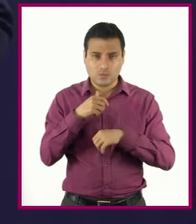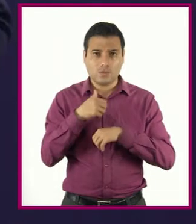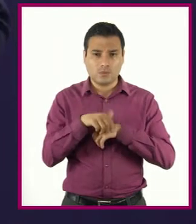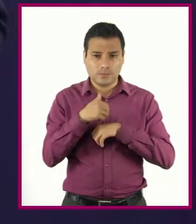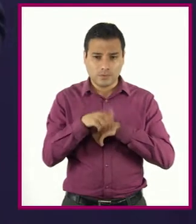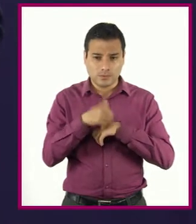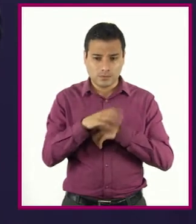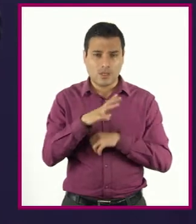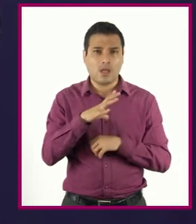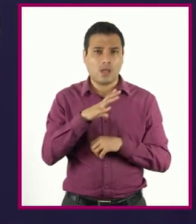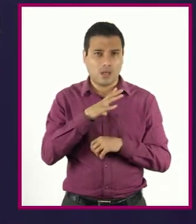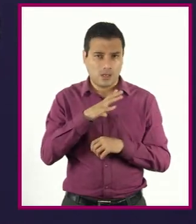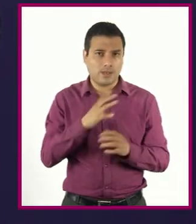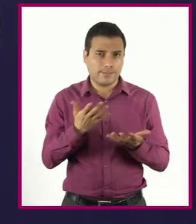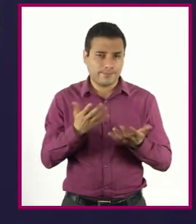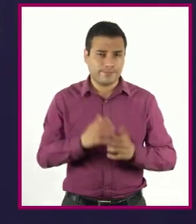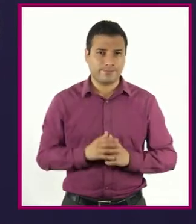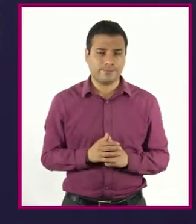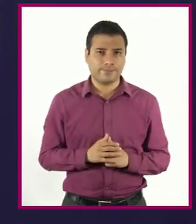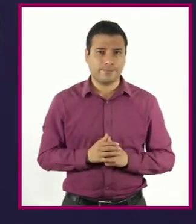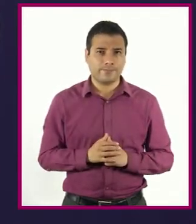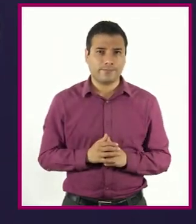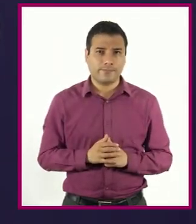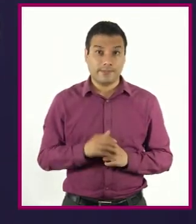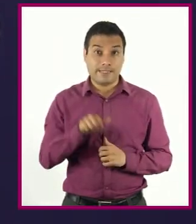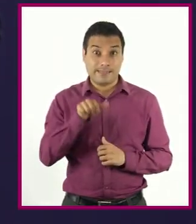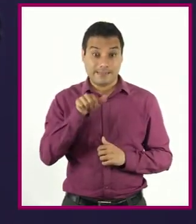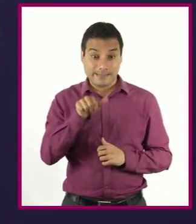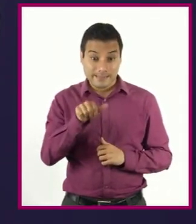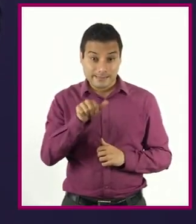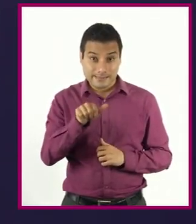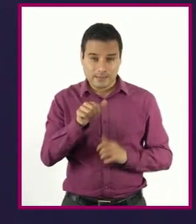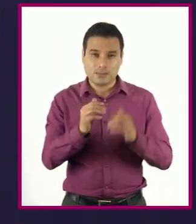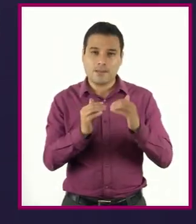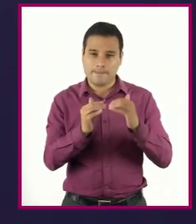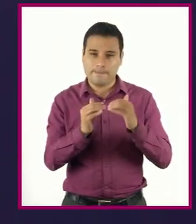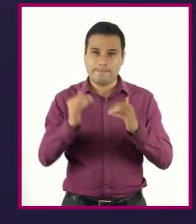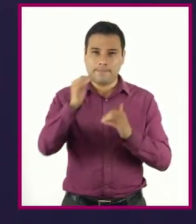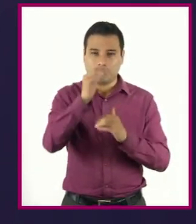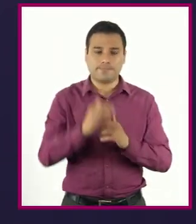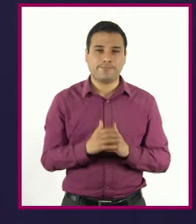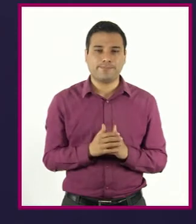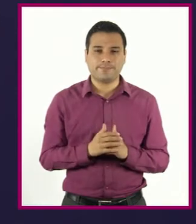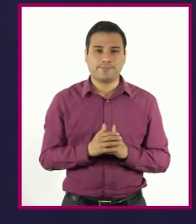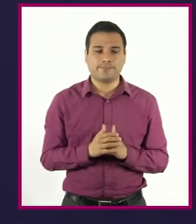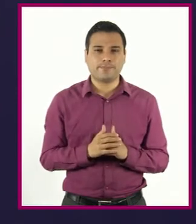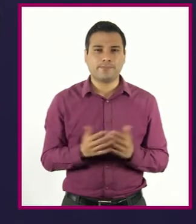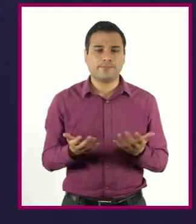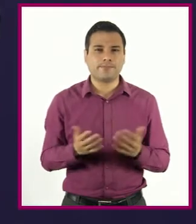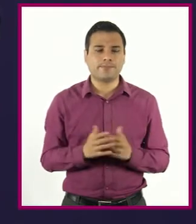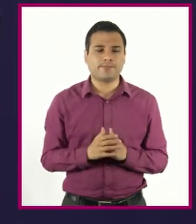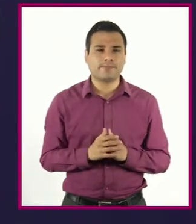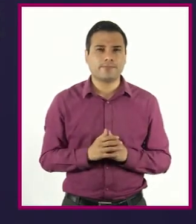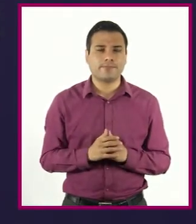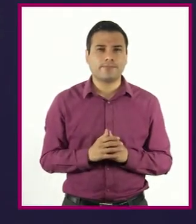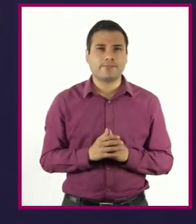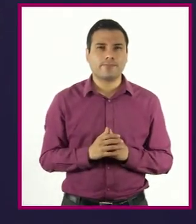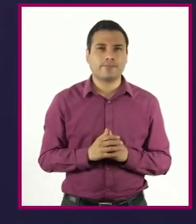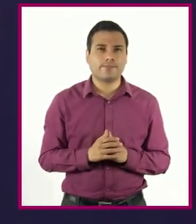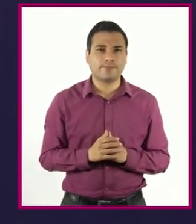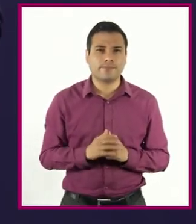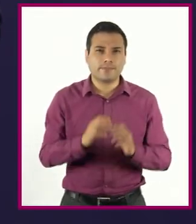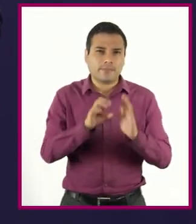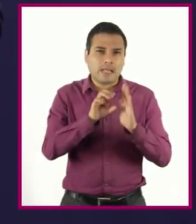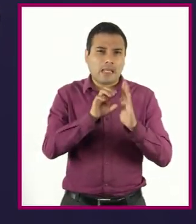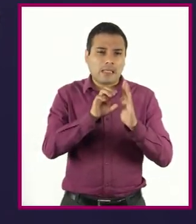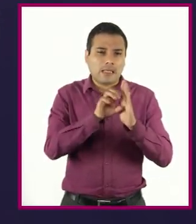condición de tener un resultado mayor a 16. El resultado que no cuenta con un valor